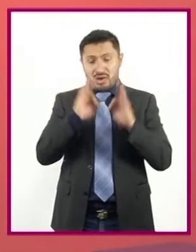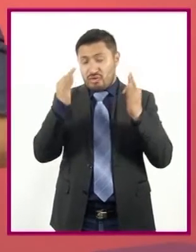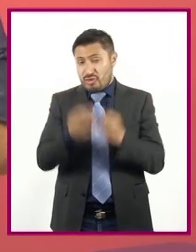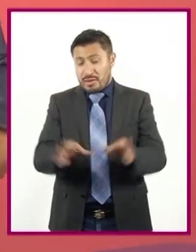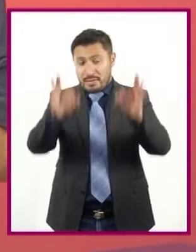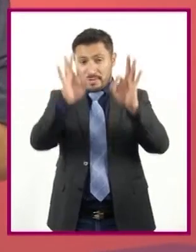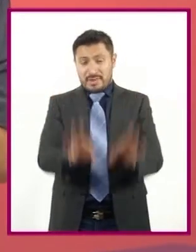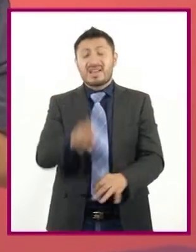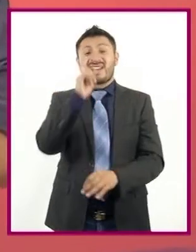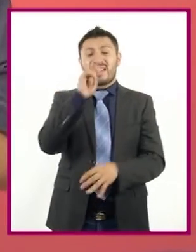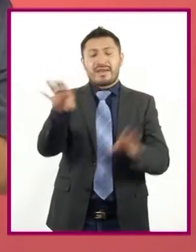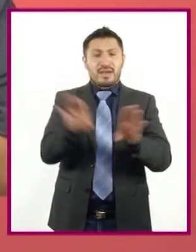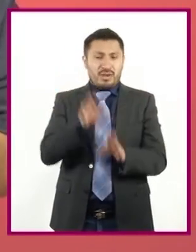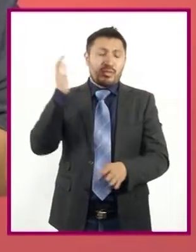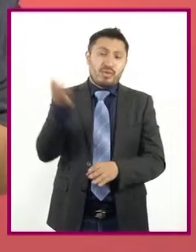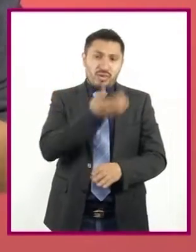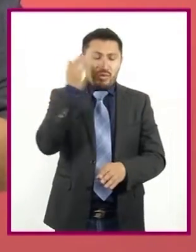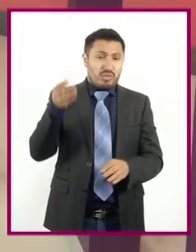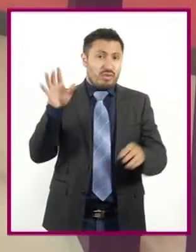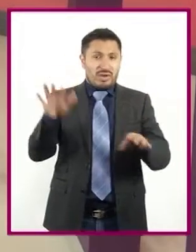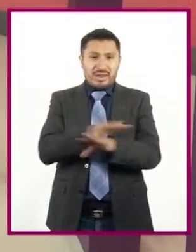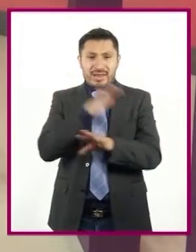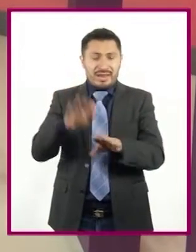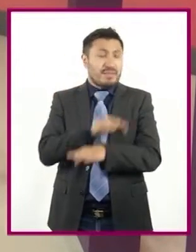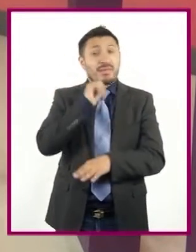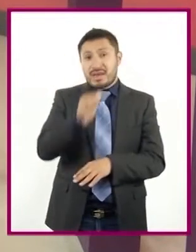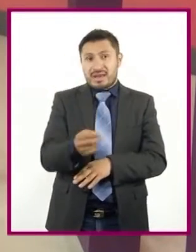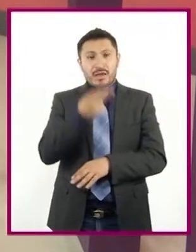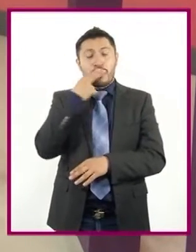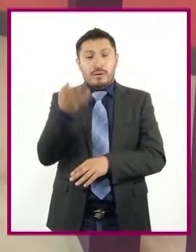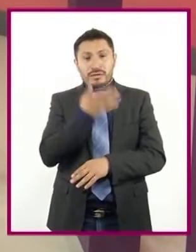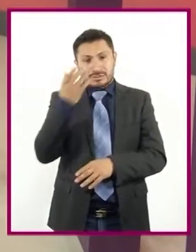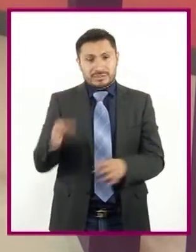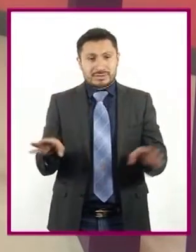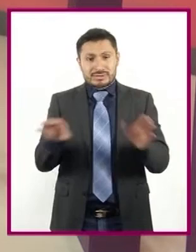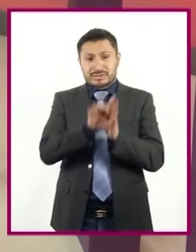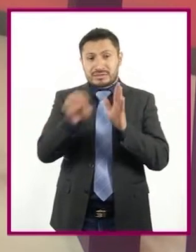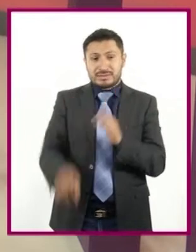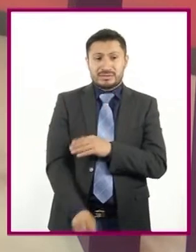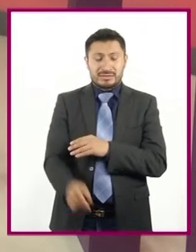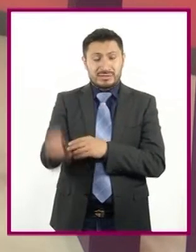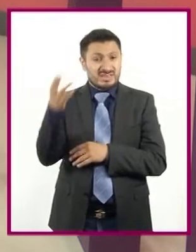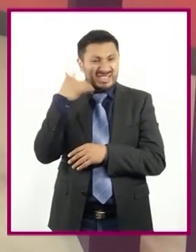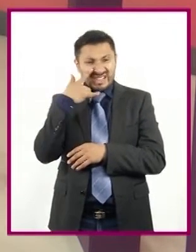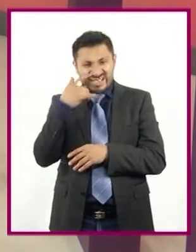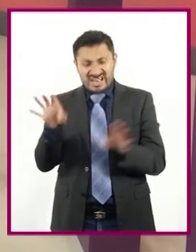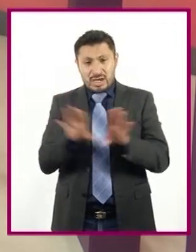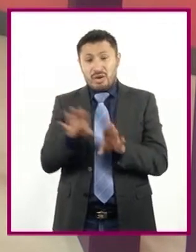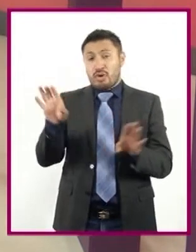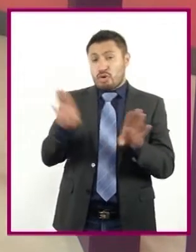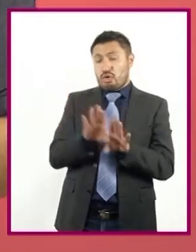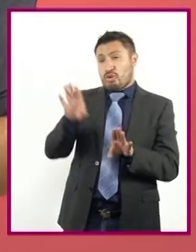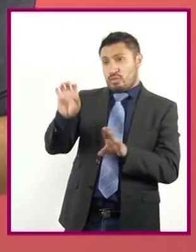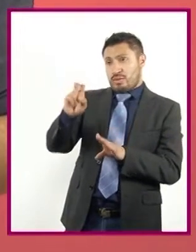decir, que se vuelve una frase que no varía por su uso común. Por ejemplo, suena raro decir como Enrique por su casa, mientras